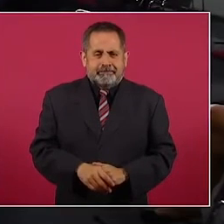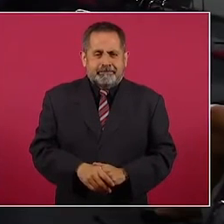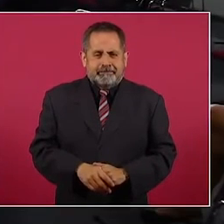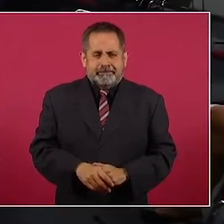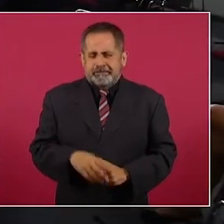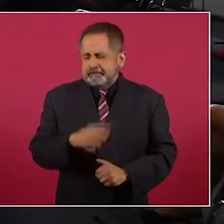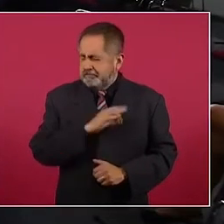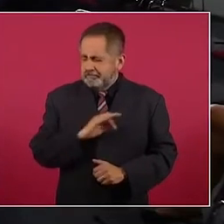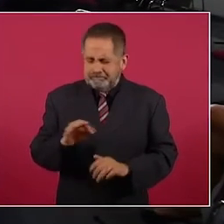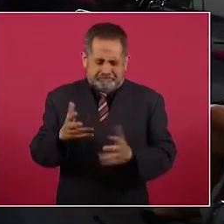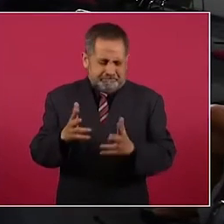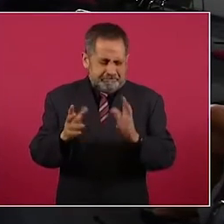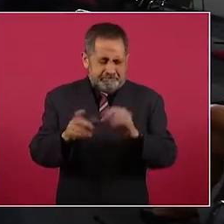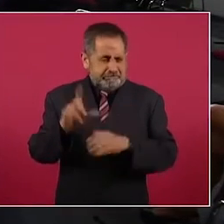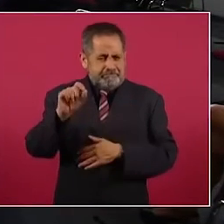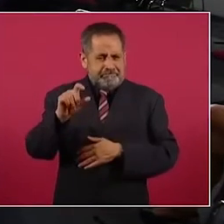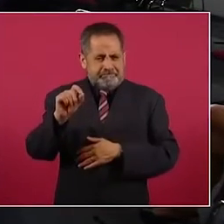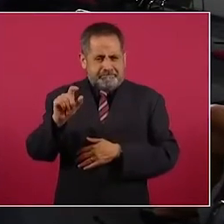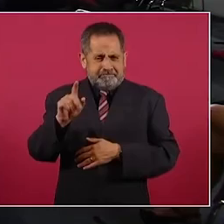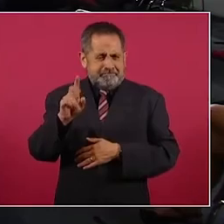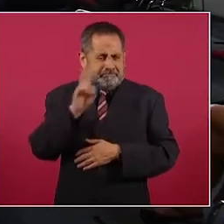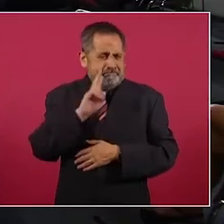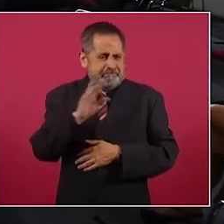Como unos 20.